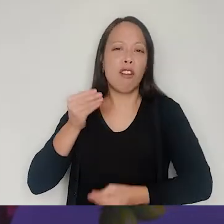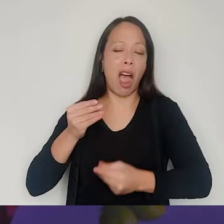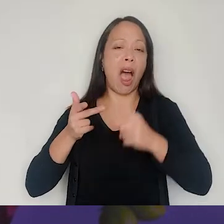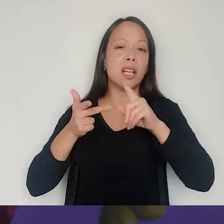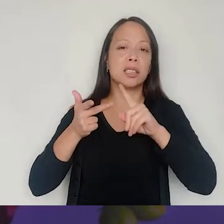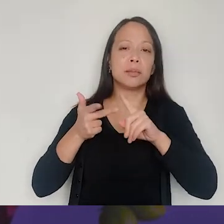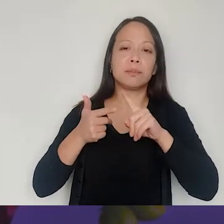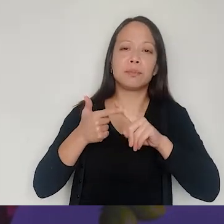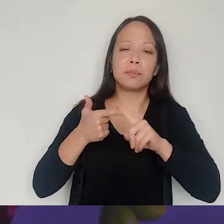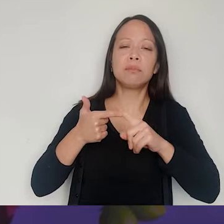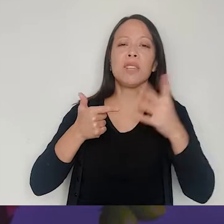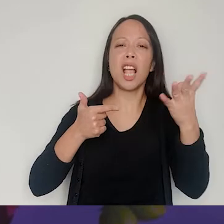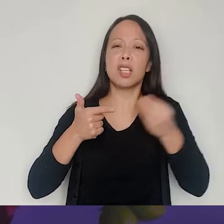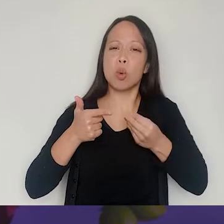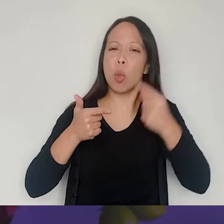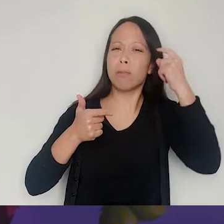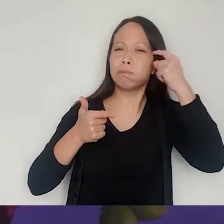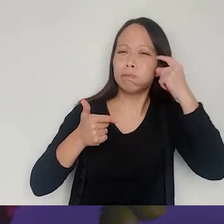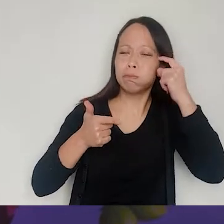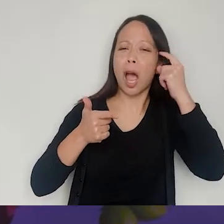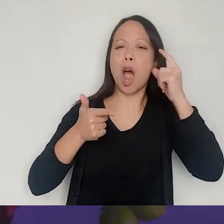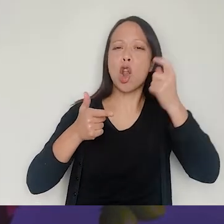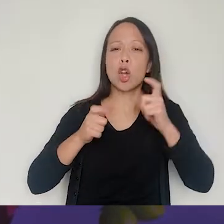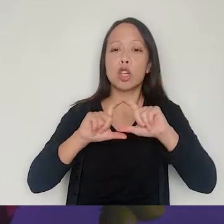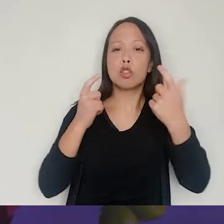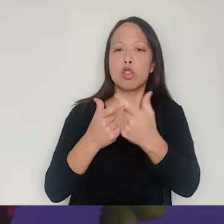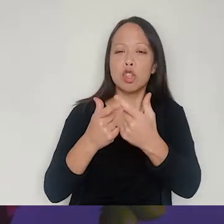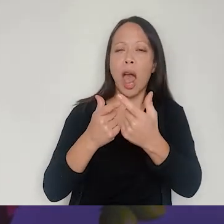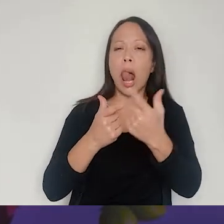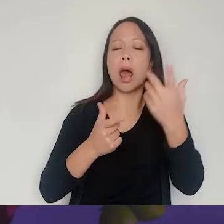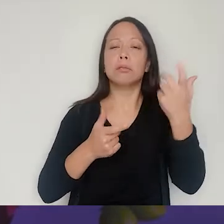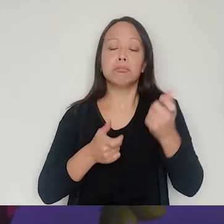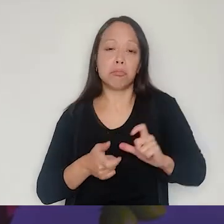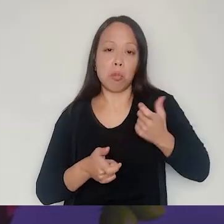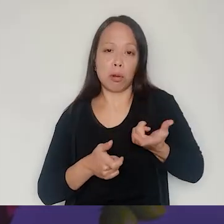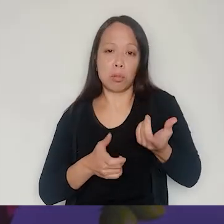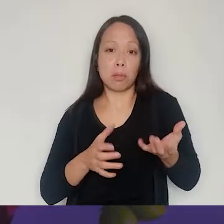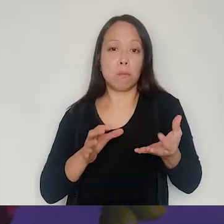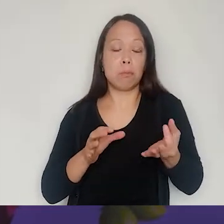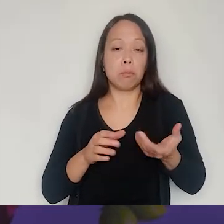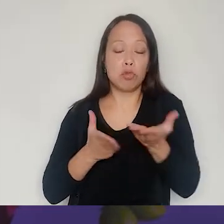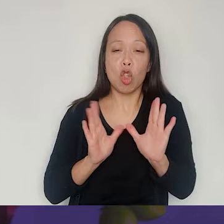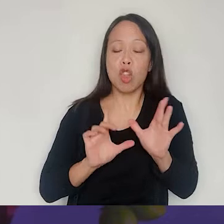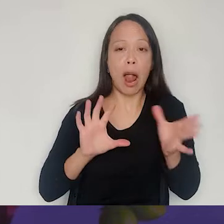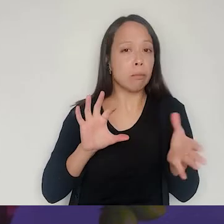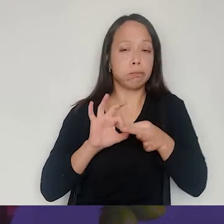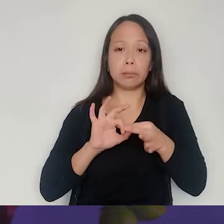apoyo. Del tema de no recibir apoyos y sobre todo apoyos sociales, prestaciones, apoyos